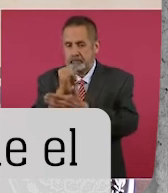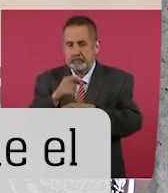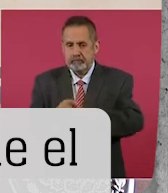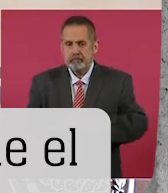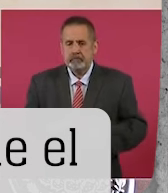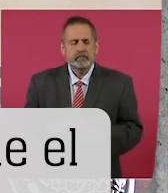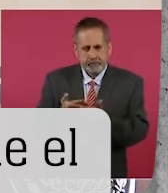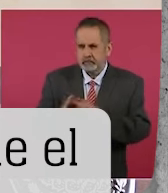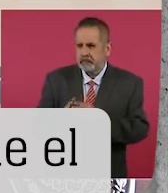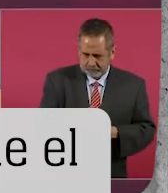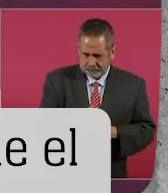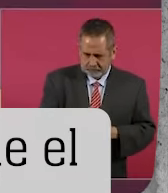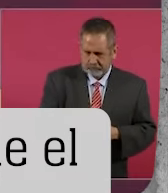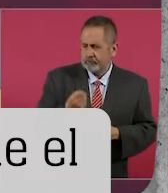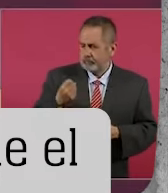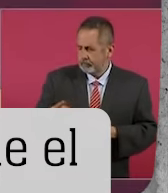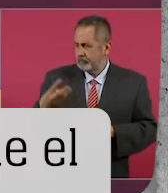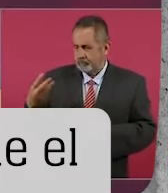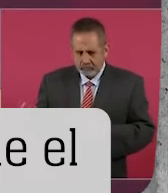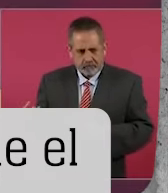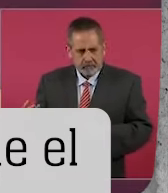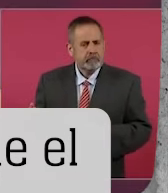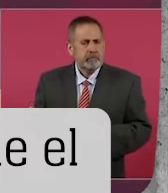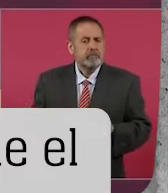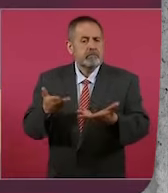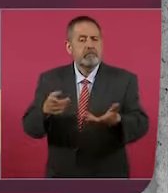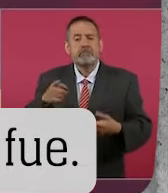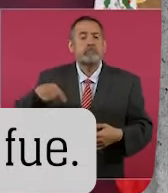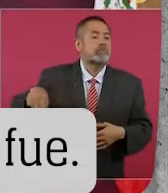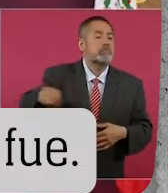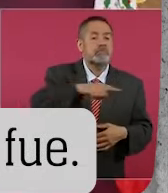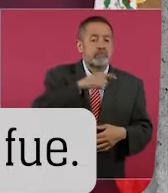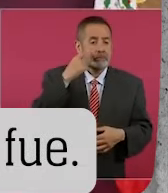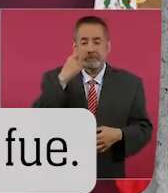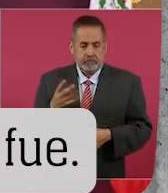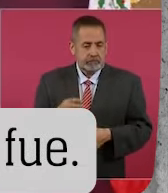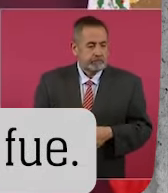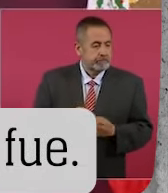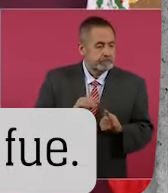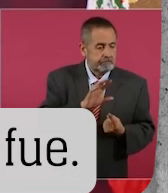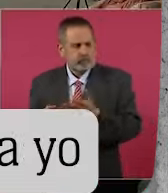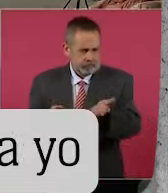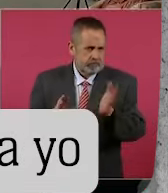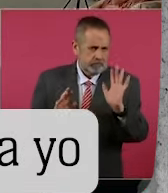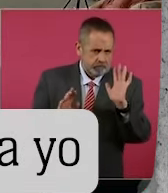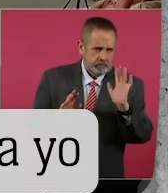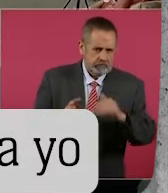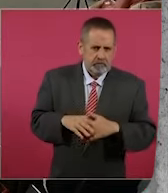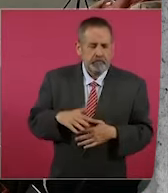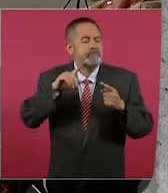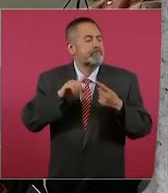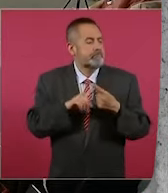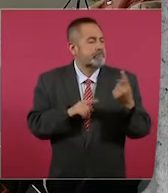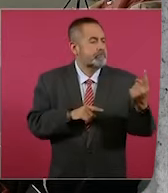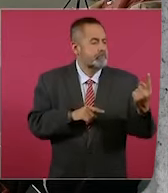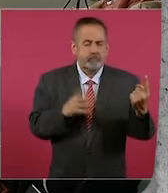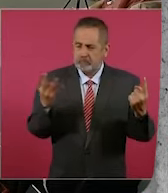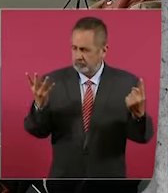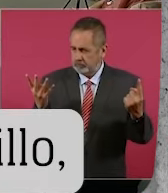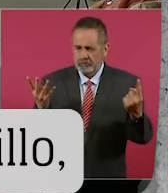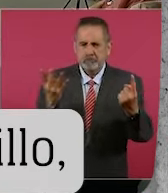sea, yo presenté a 12 para que el Senado eligiera a 4. Y así fue. Entonces, imaginaba yo,